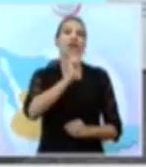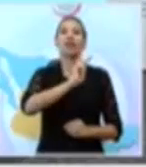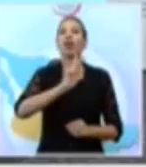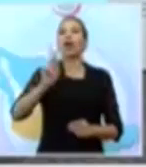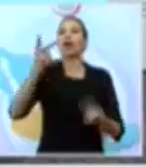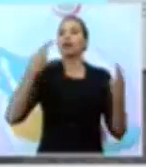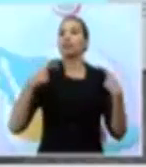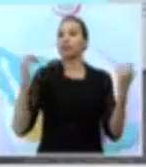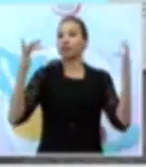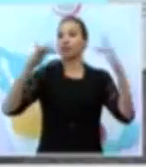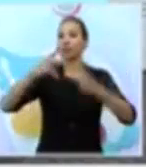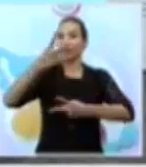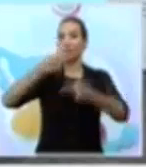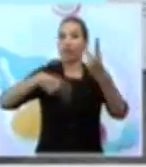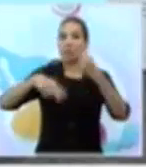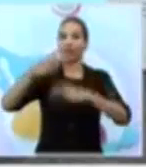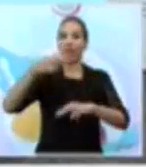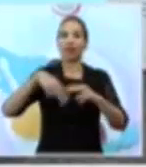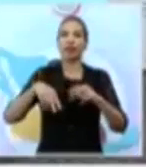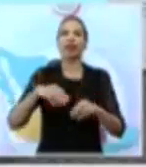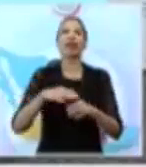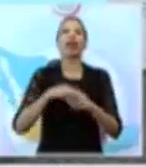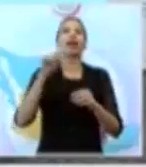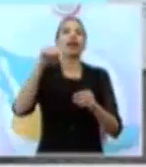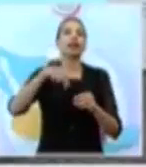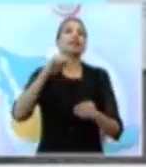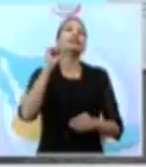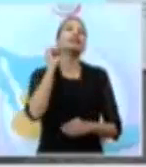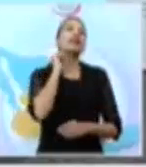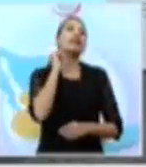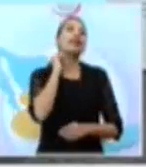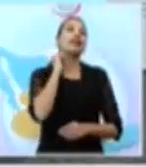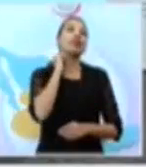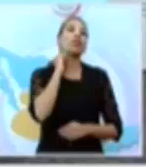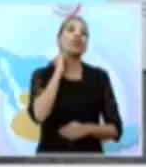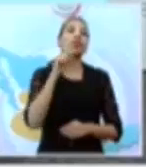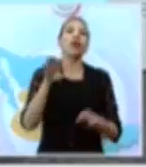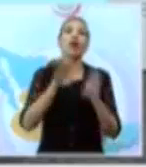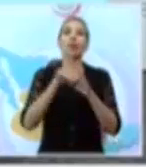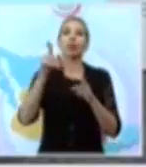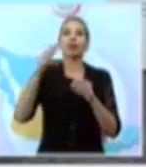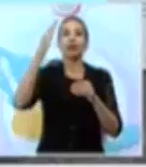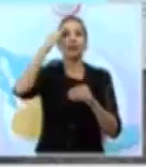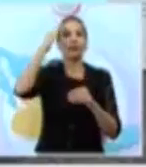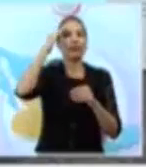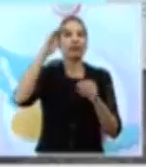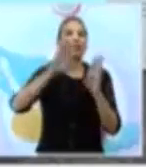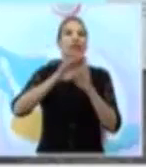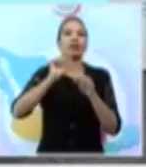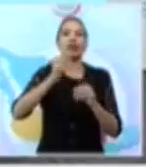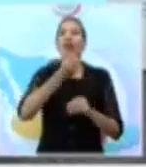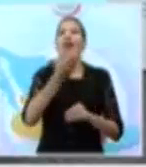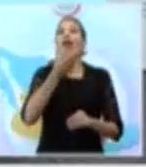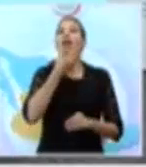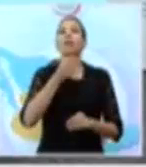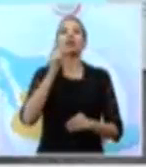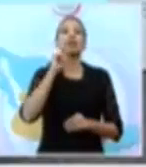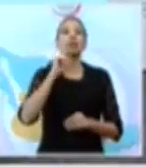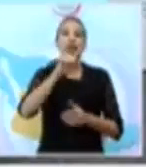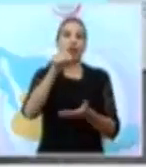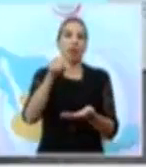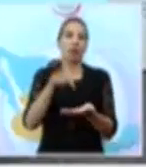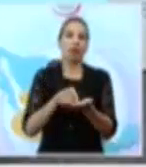aquí presentes. La sede del Senado es la casa de las y los mexicanos, es el